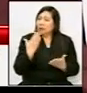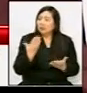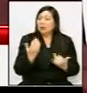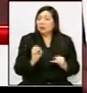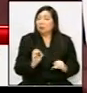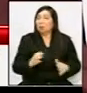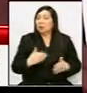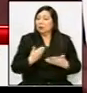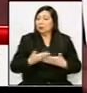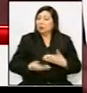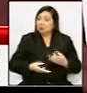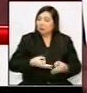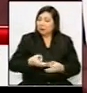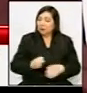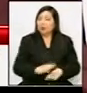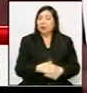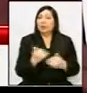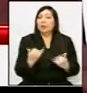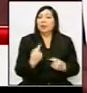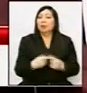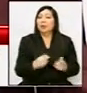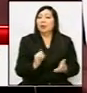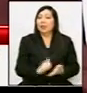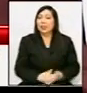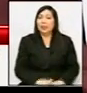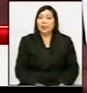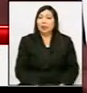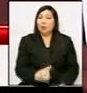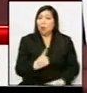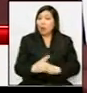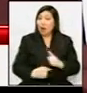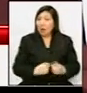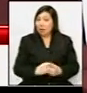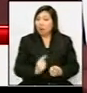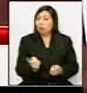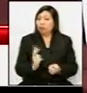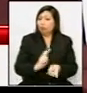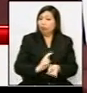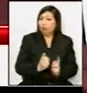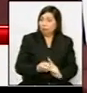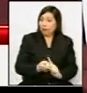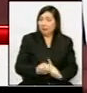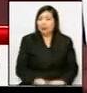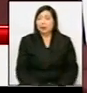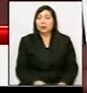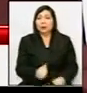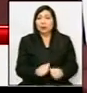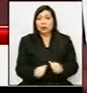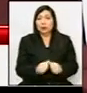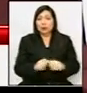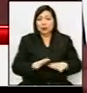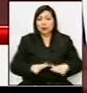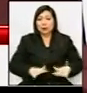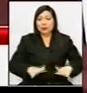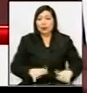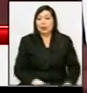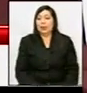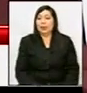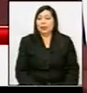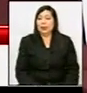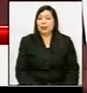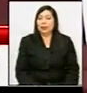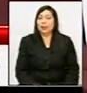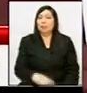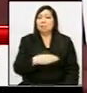pudieran brindarnos más detalles en relación a esto, porque de un año a otro se ha duplicado el número de hectáreas atendido en